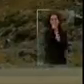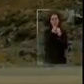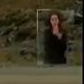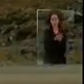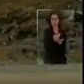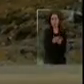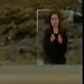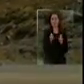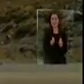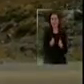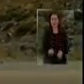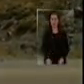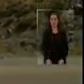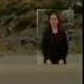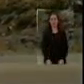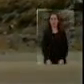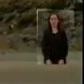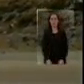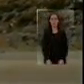bien.